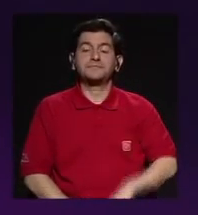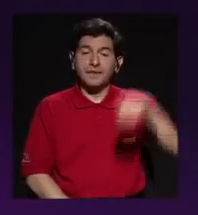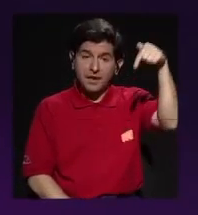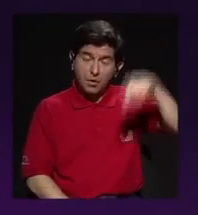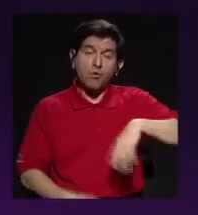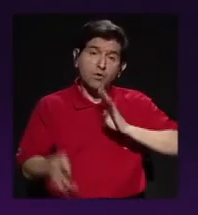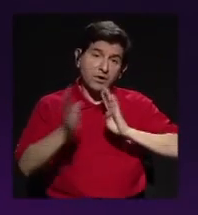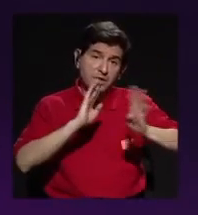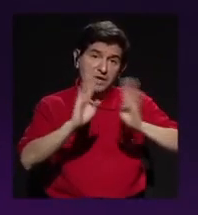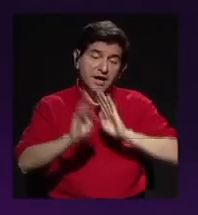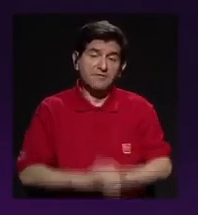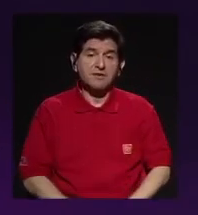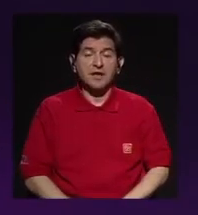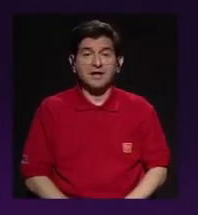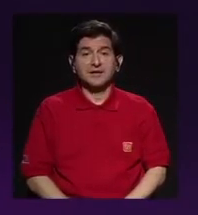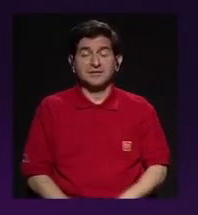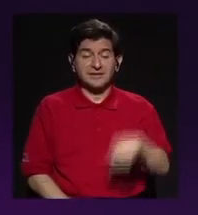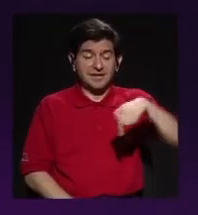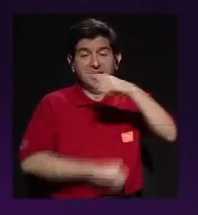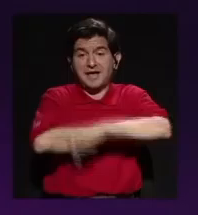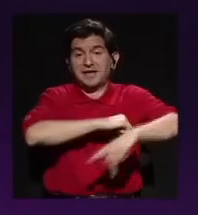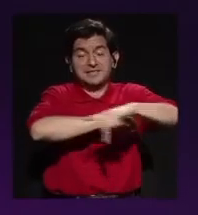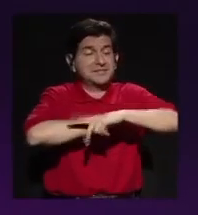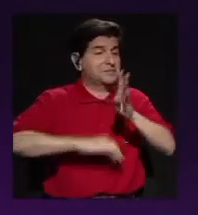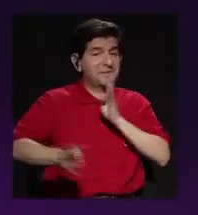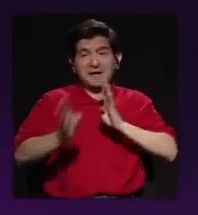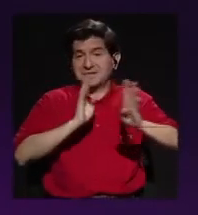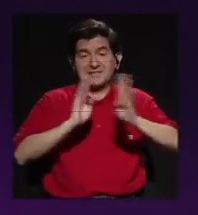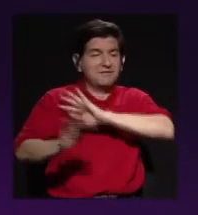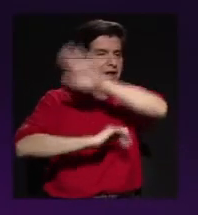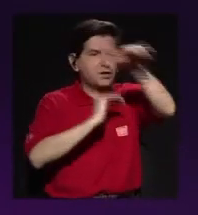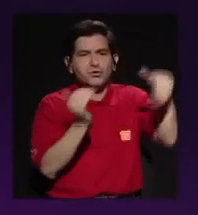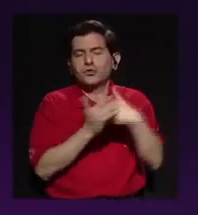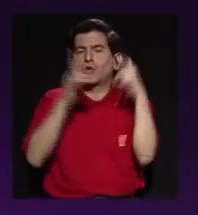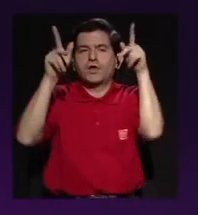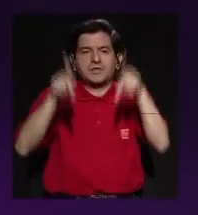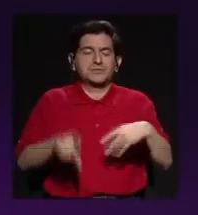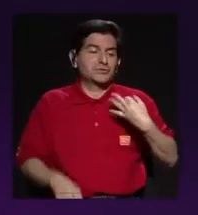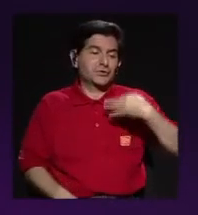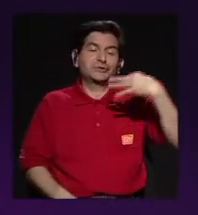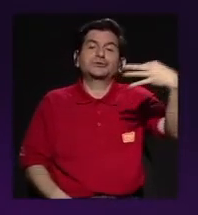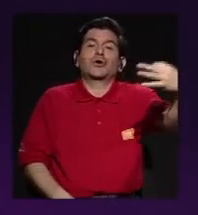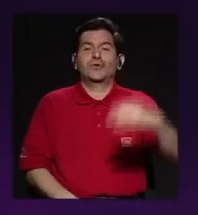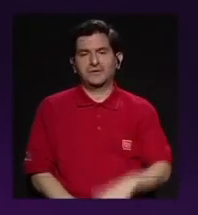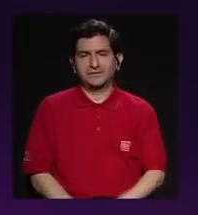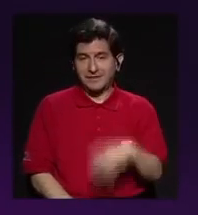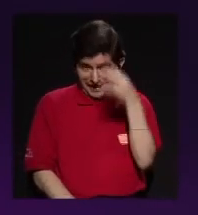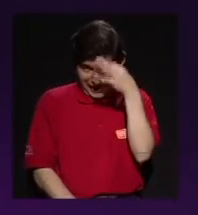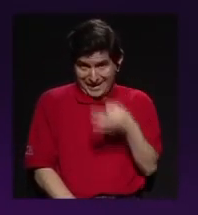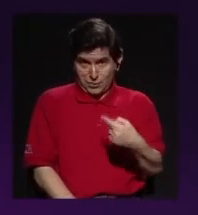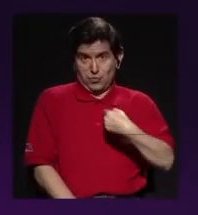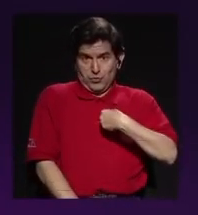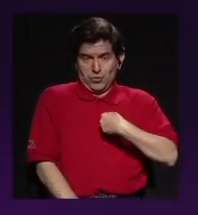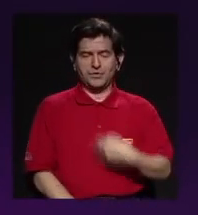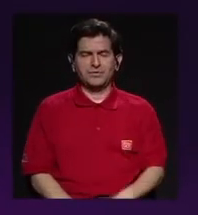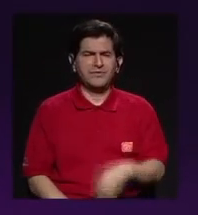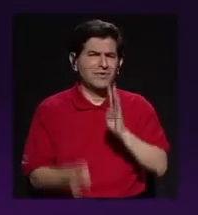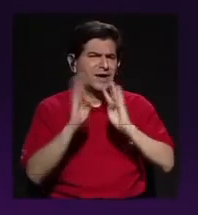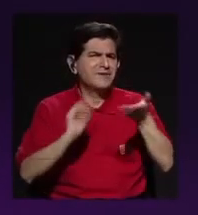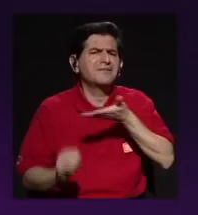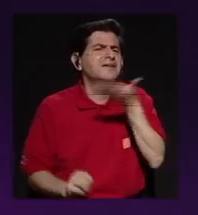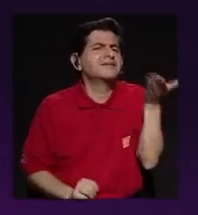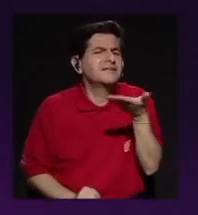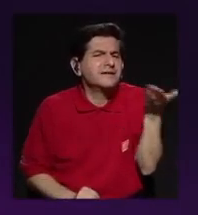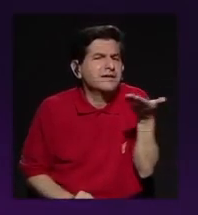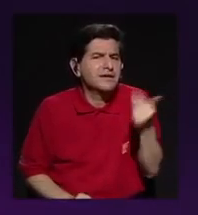vamos a hablar de lo que estamos hablando en este país, creo yo, todas las personas, todos los días. Estamos hablando, sin duda alguna,